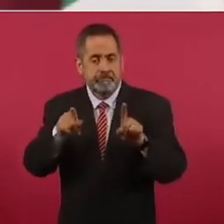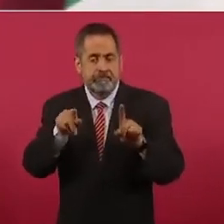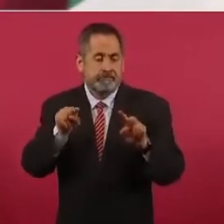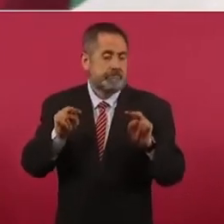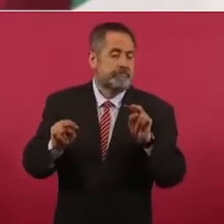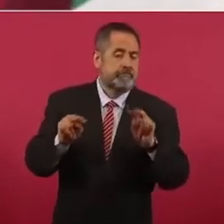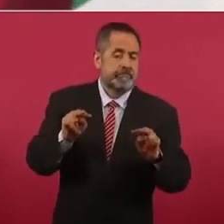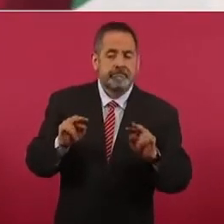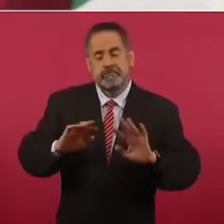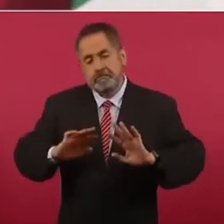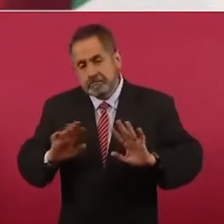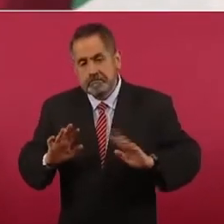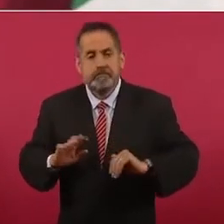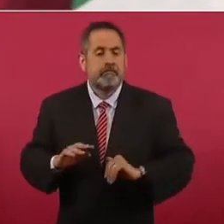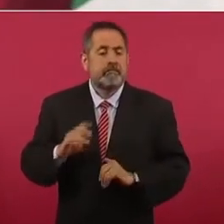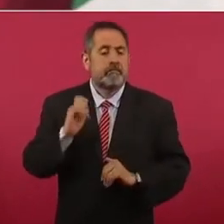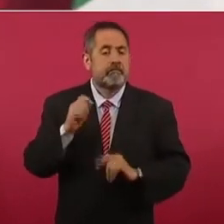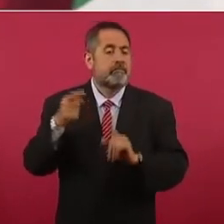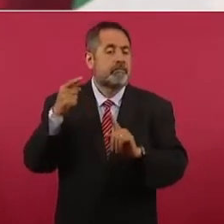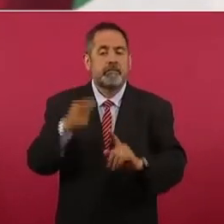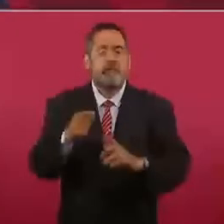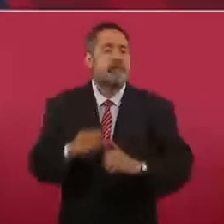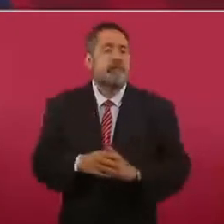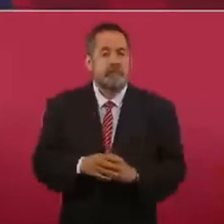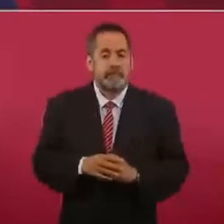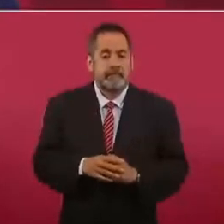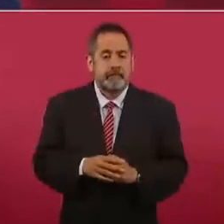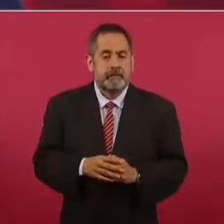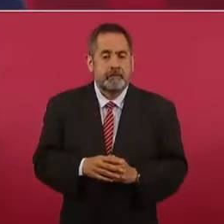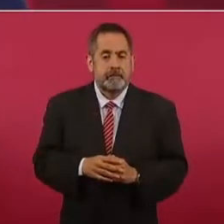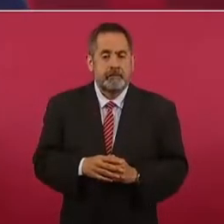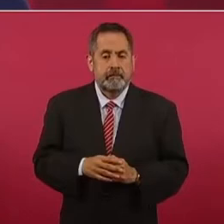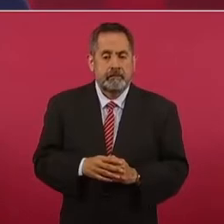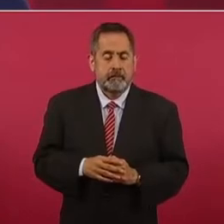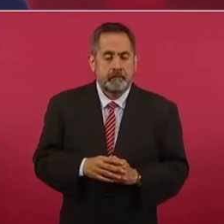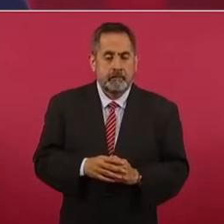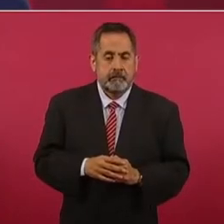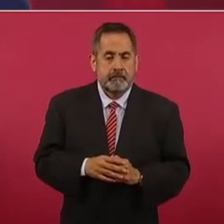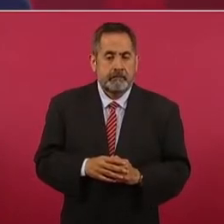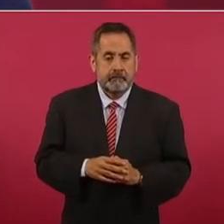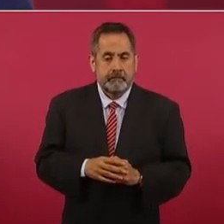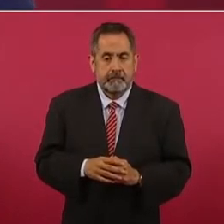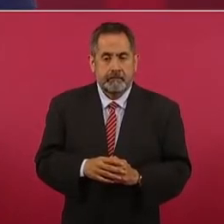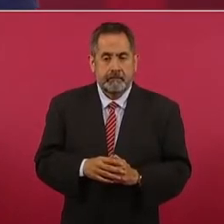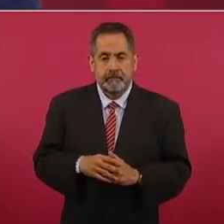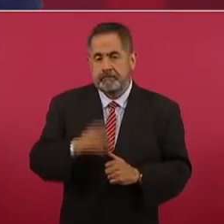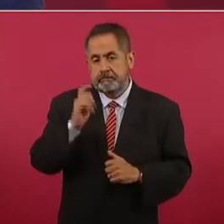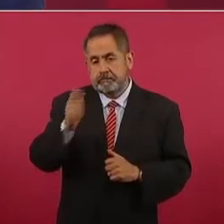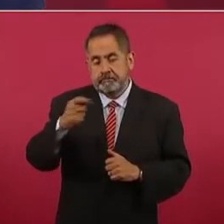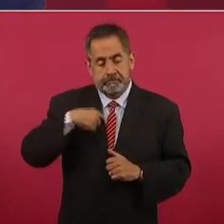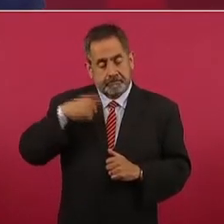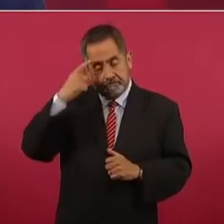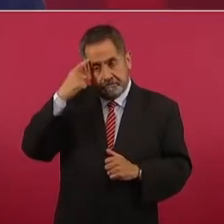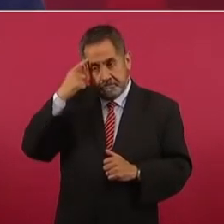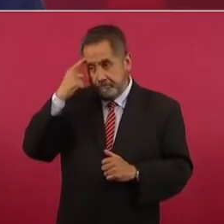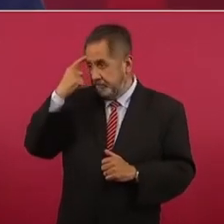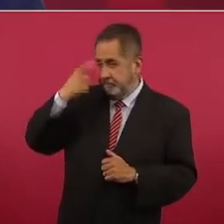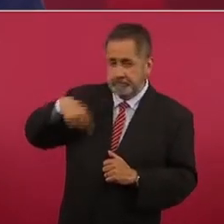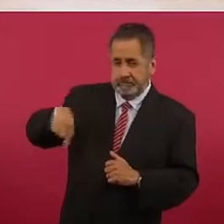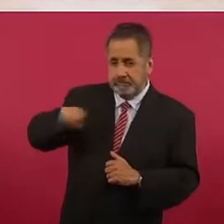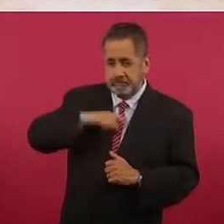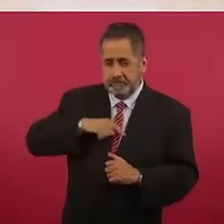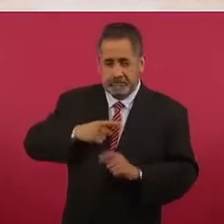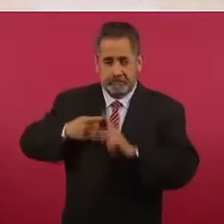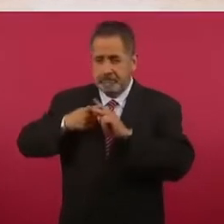y lo cierto es de que si no hubiésemos iniciado nosotros con